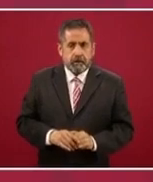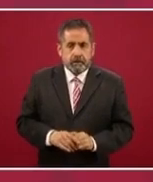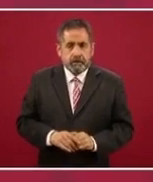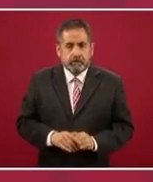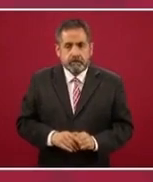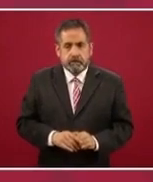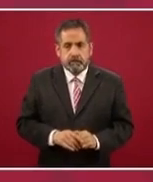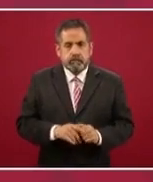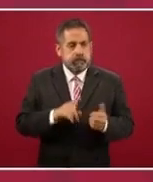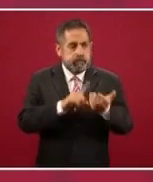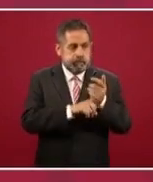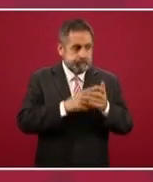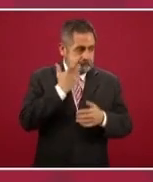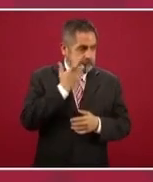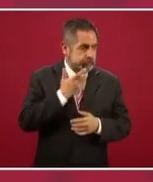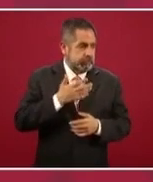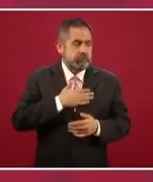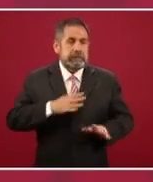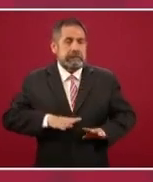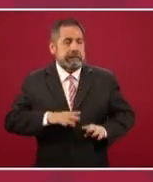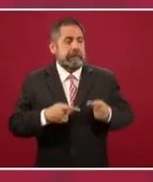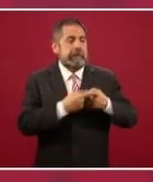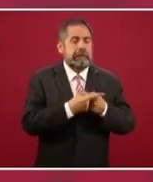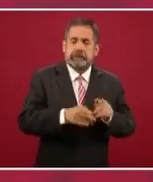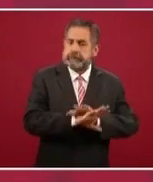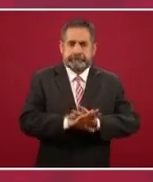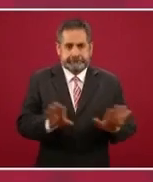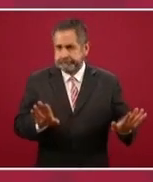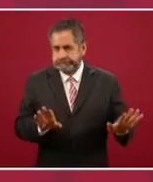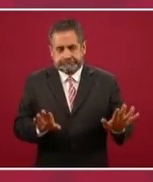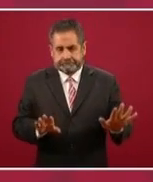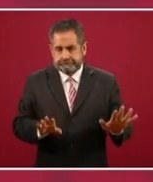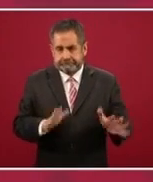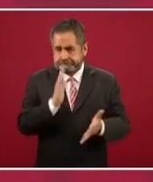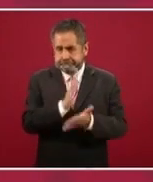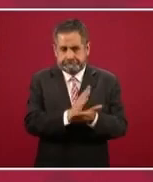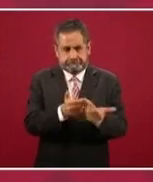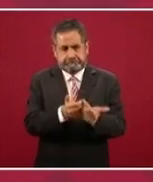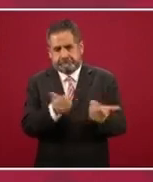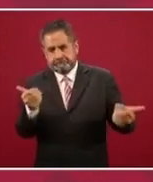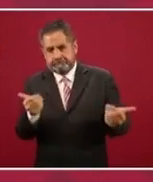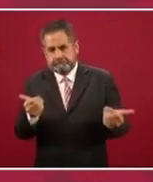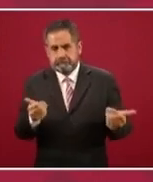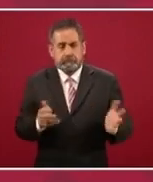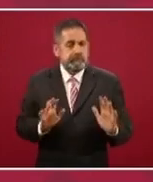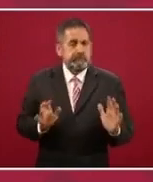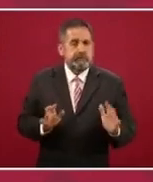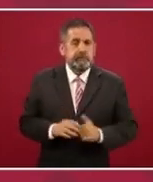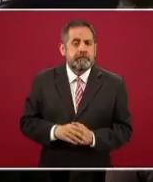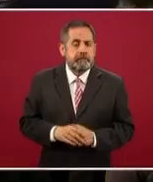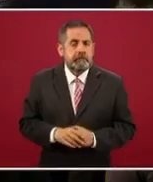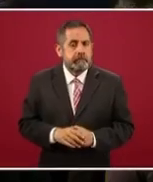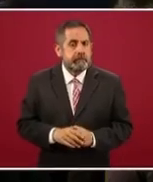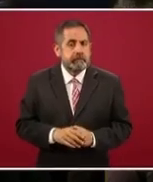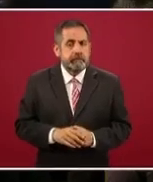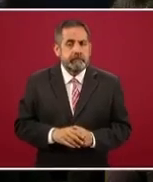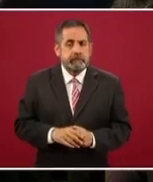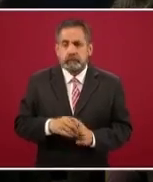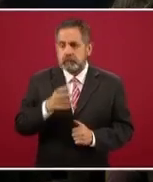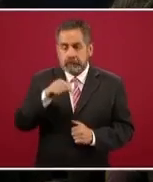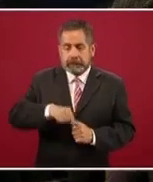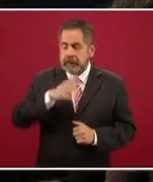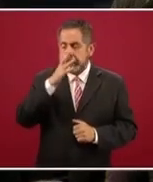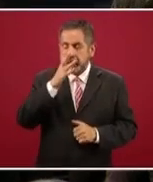problema de conflicto de intereses, porque eso no está